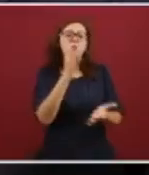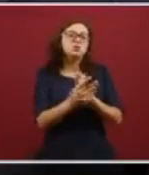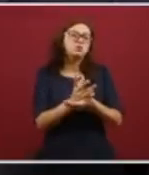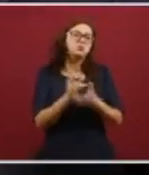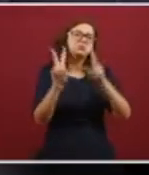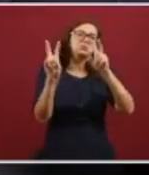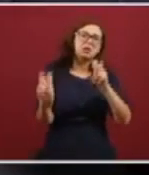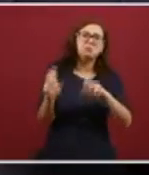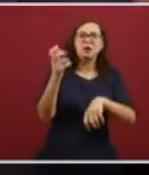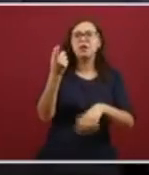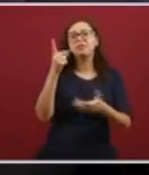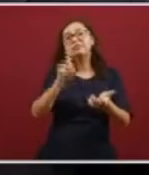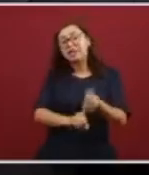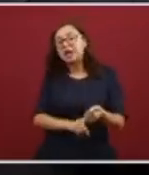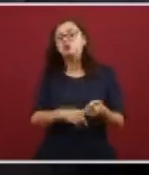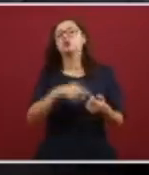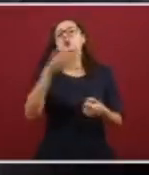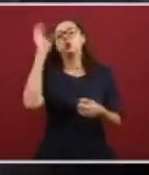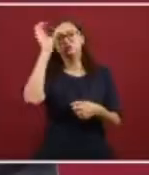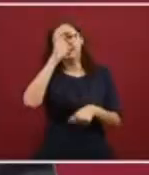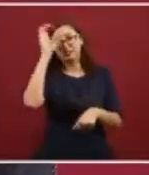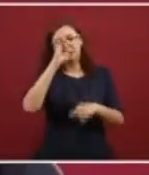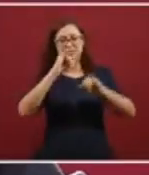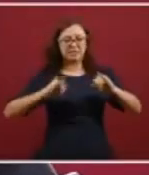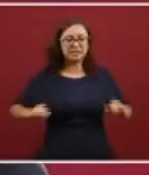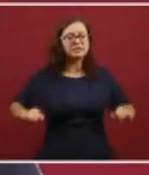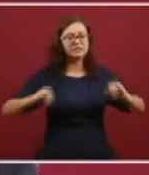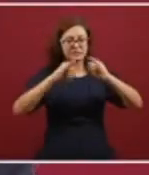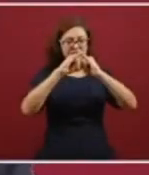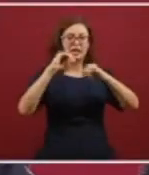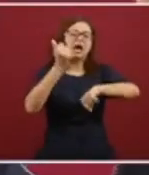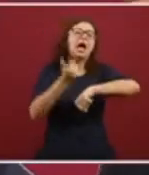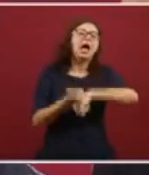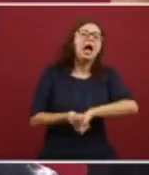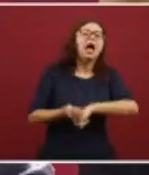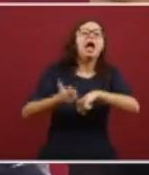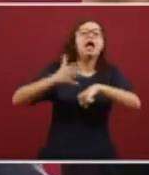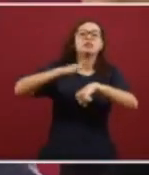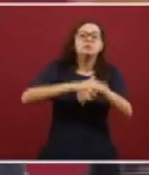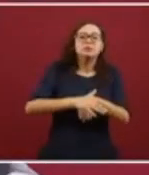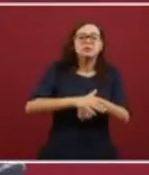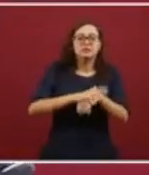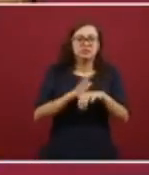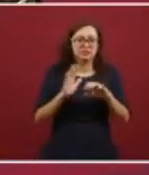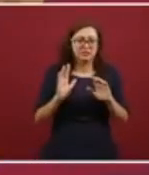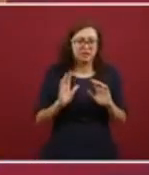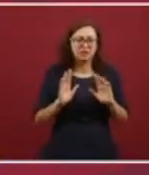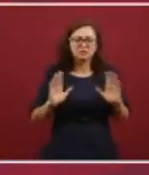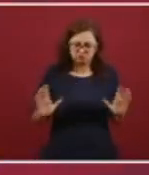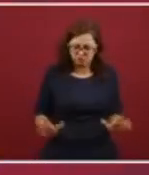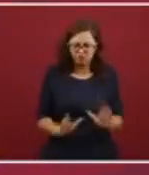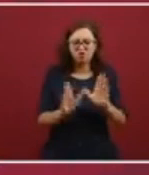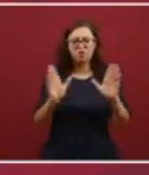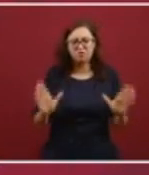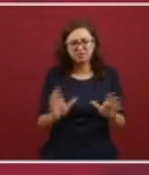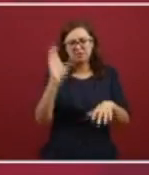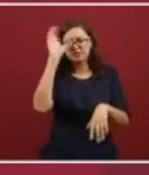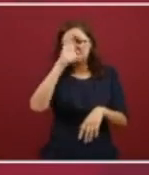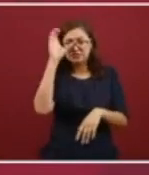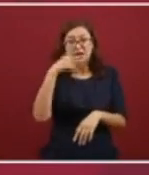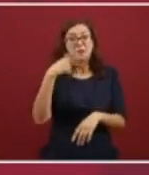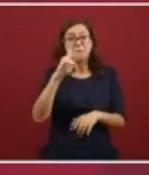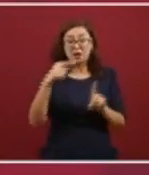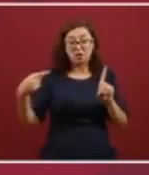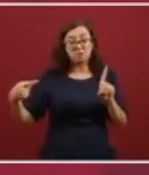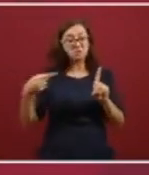administradores de instituciones dedicadas al fomento de la ciencia